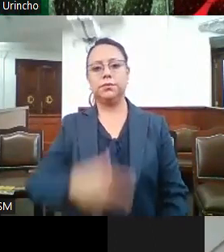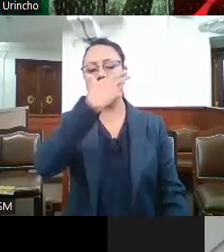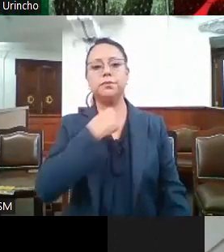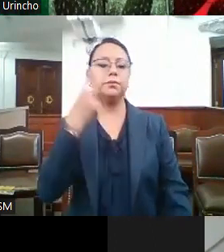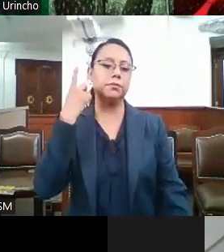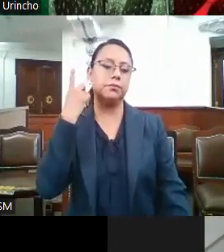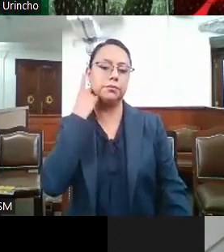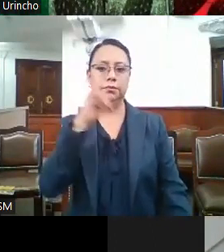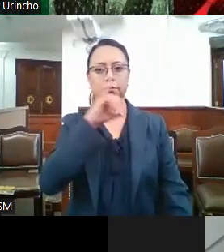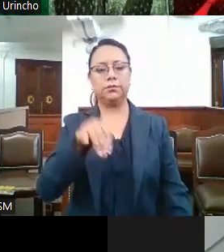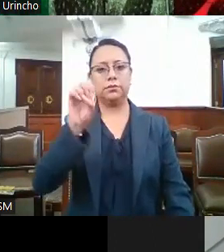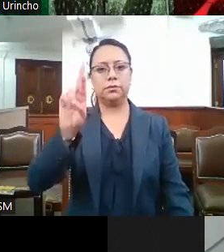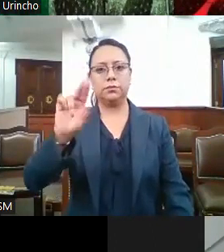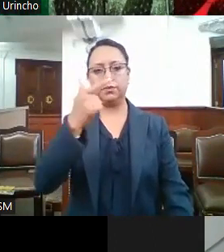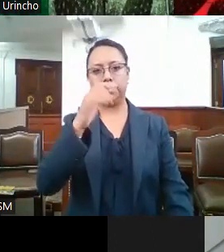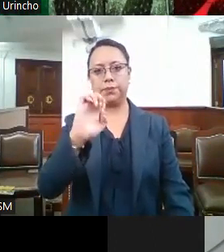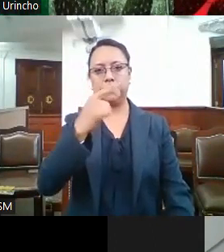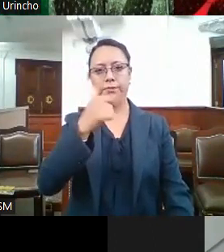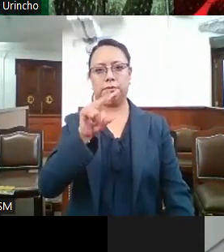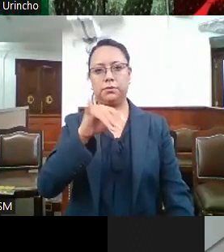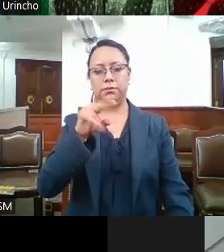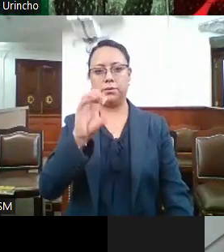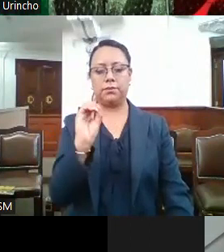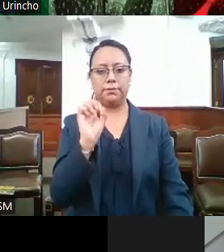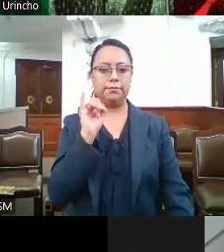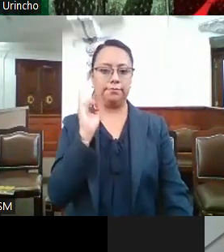Ambriz. Gaviño, sí.